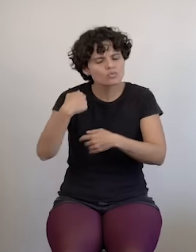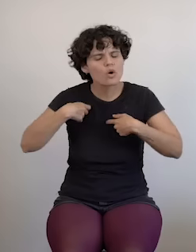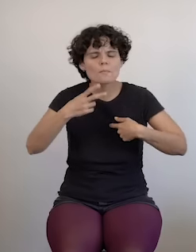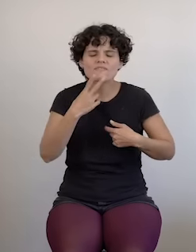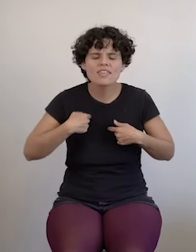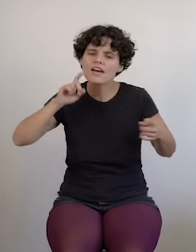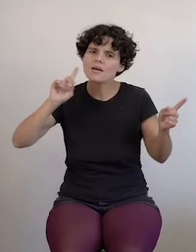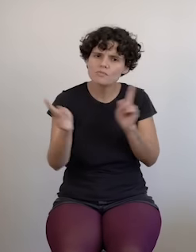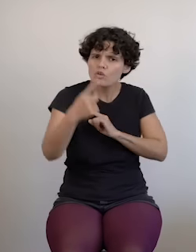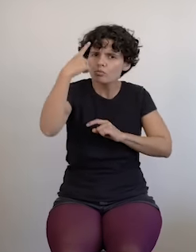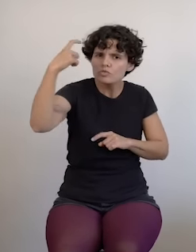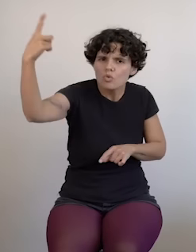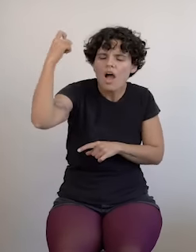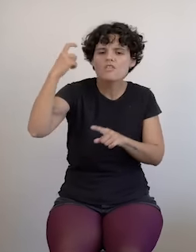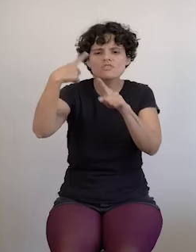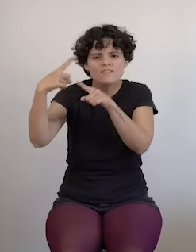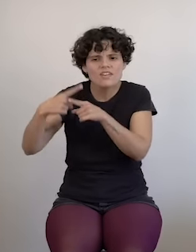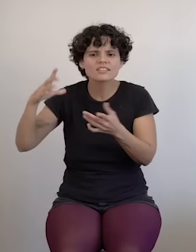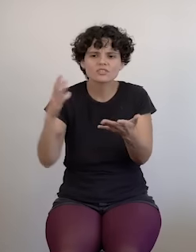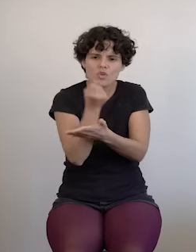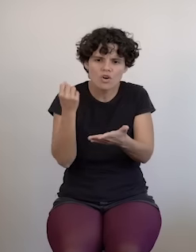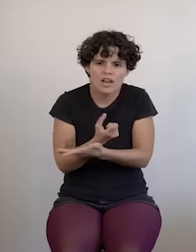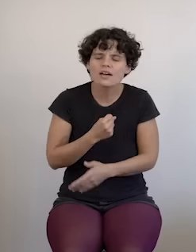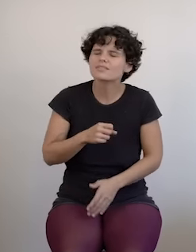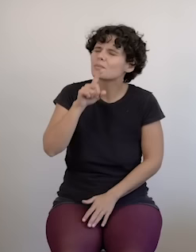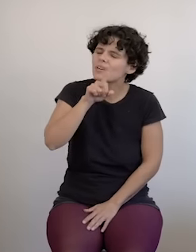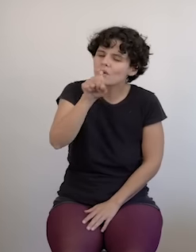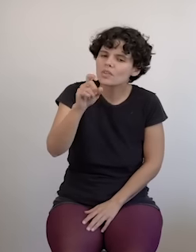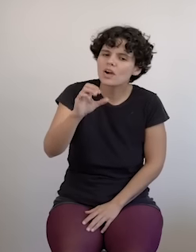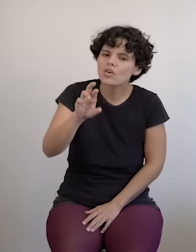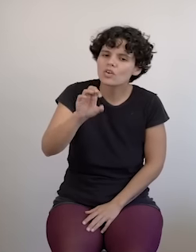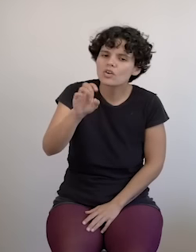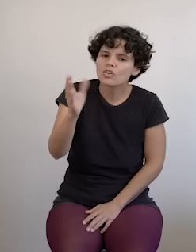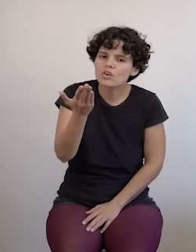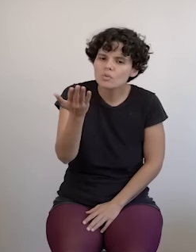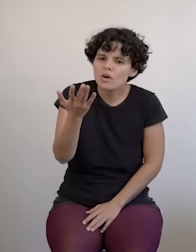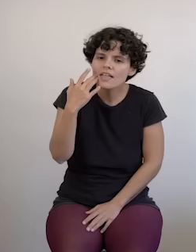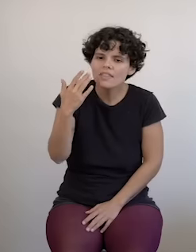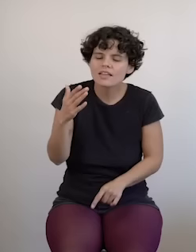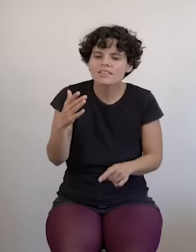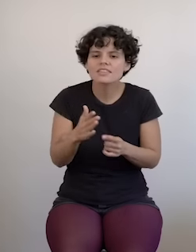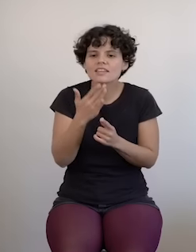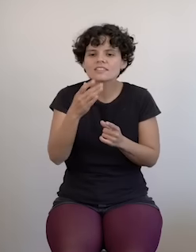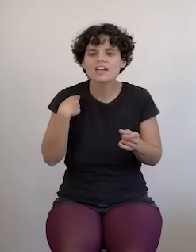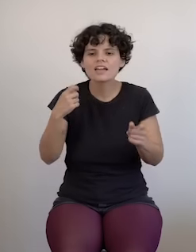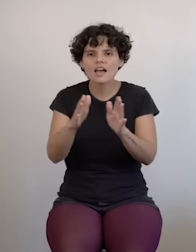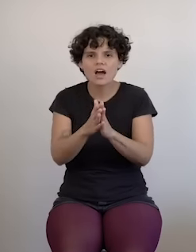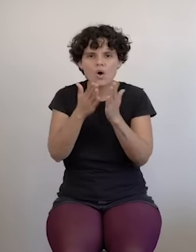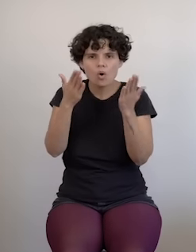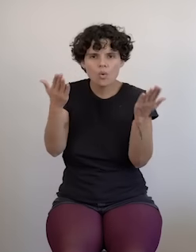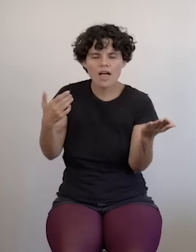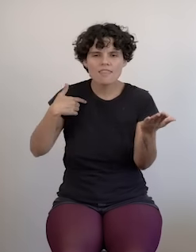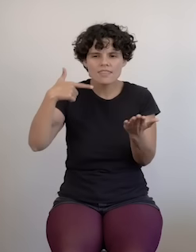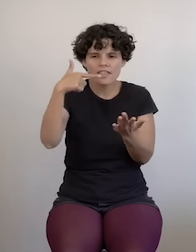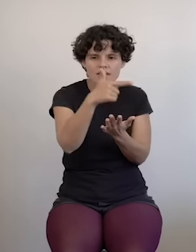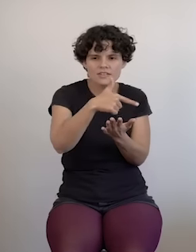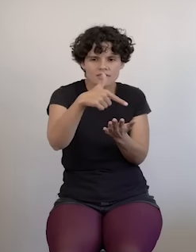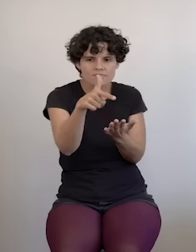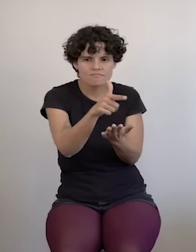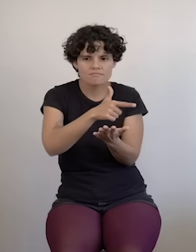cambié mi vida, he cumplido sueños. ¿Cómo es el coro de del Pablo Chile? El cuaderno y